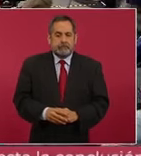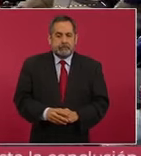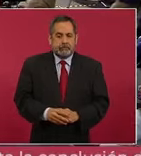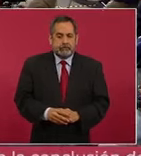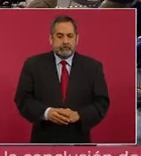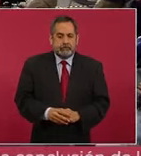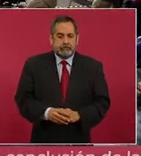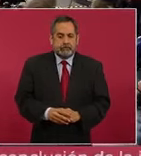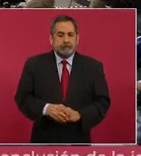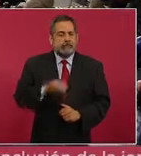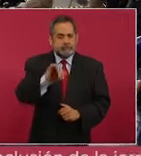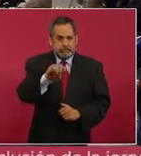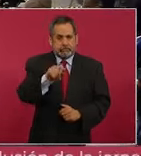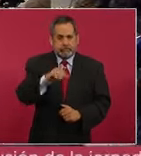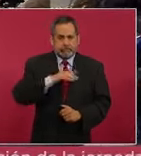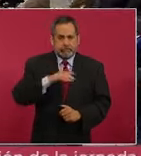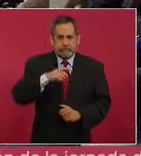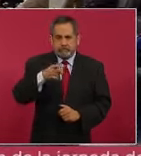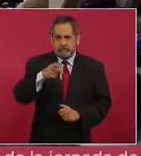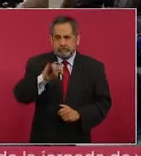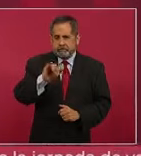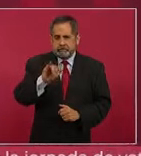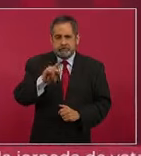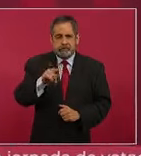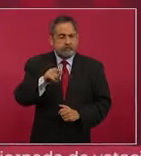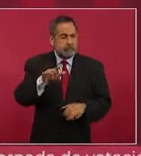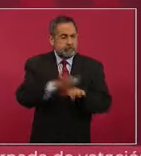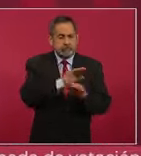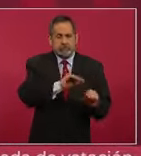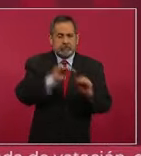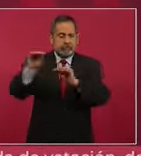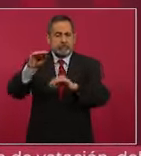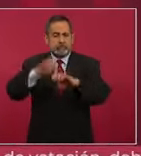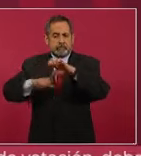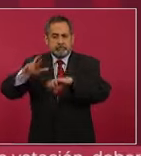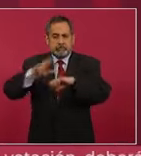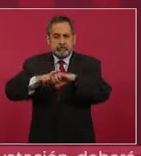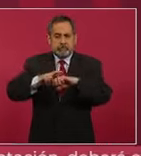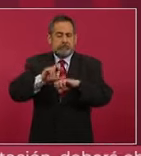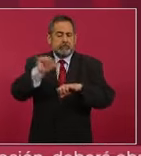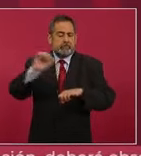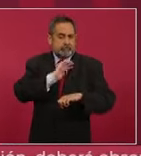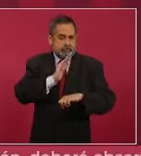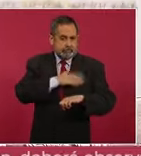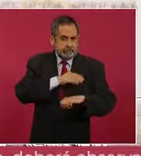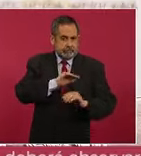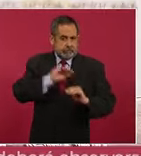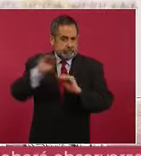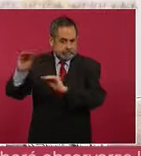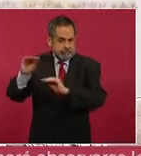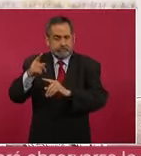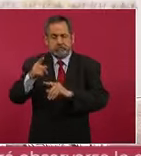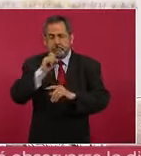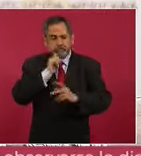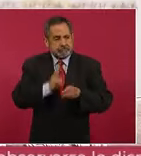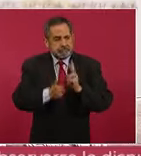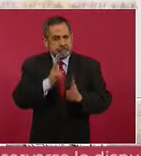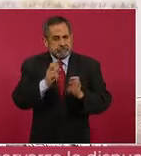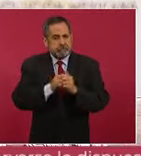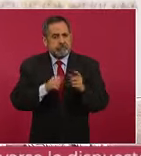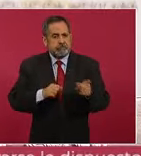Así estuvo Quirino, se va de embajador de México a España, y estuvimos